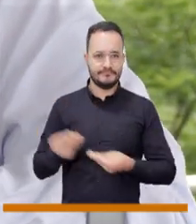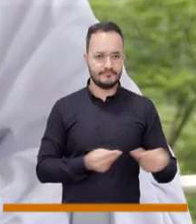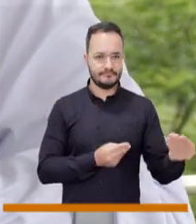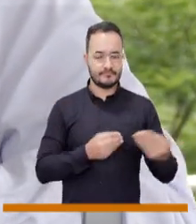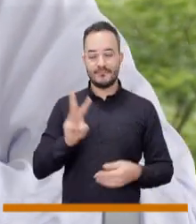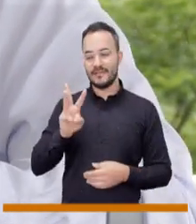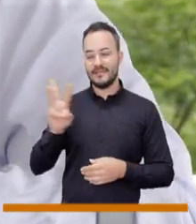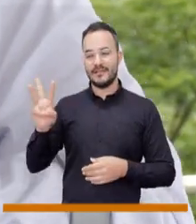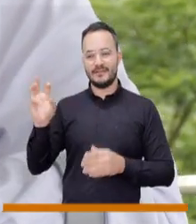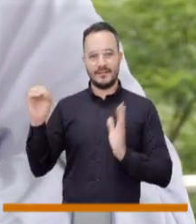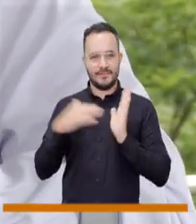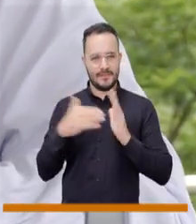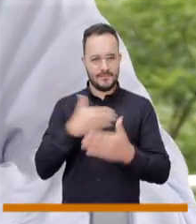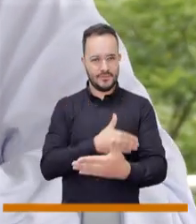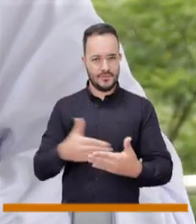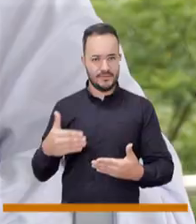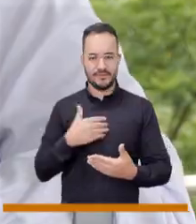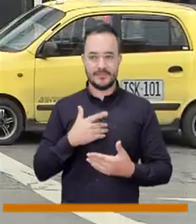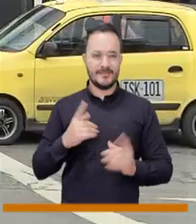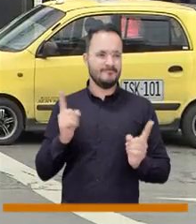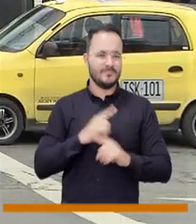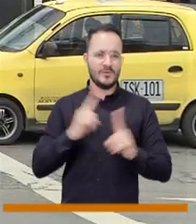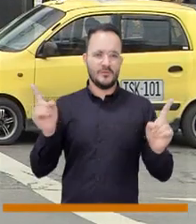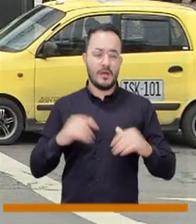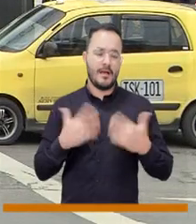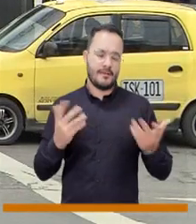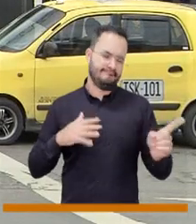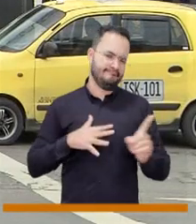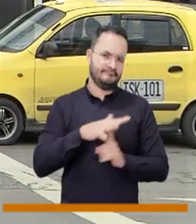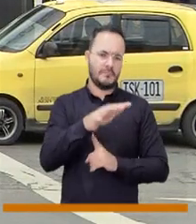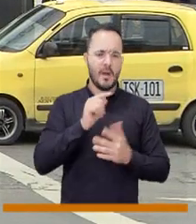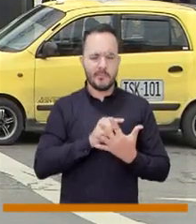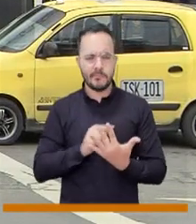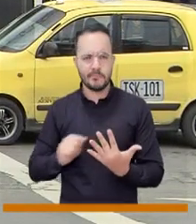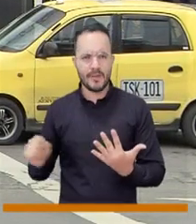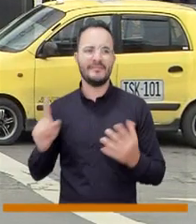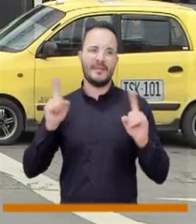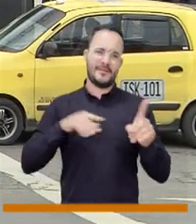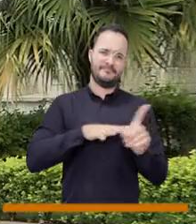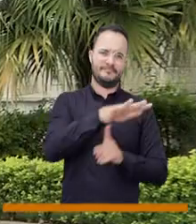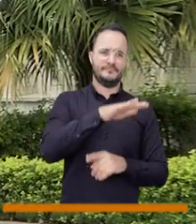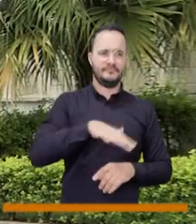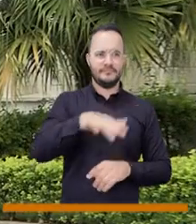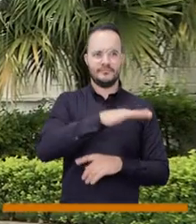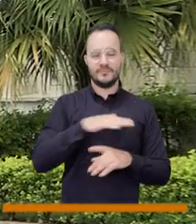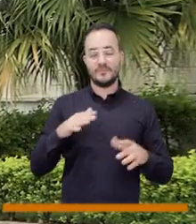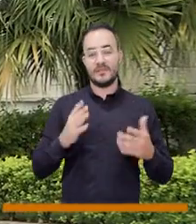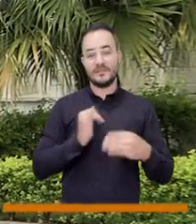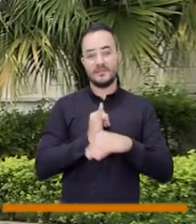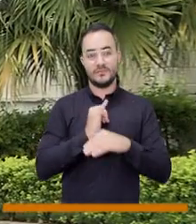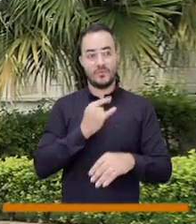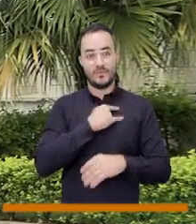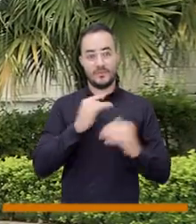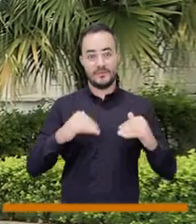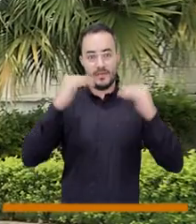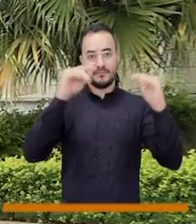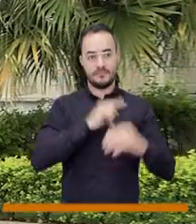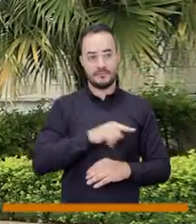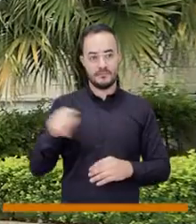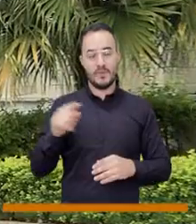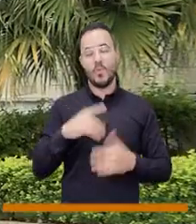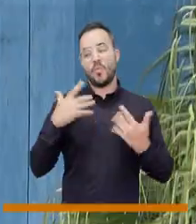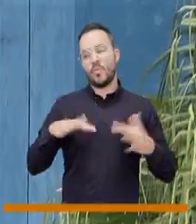de la transferencia extraordinaria de los 330 mil millones, pues uno de los grandes afectados fueron las instituciones educativas de educación superior, públicas